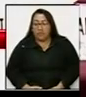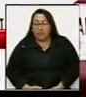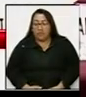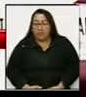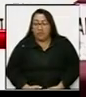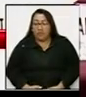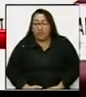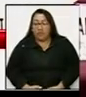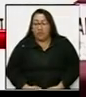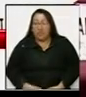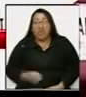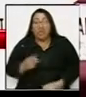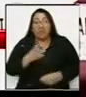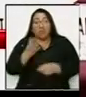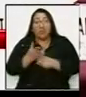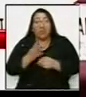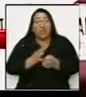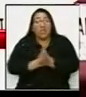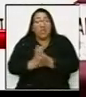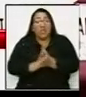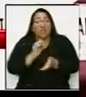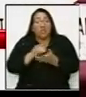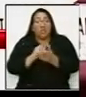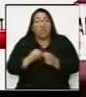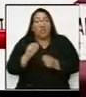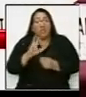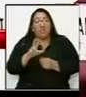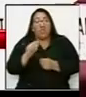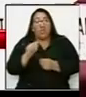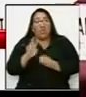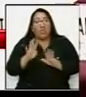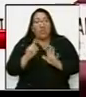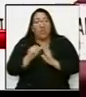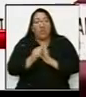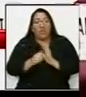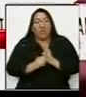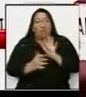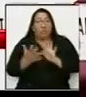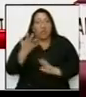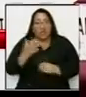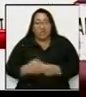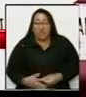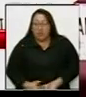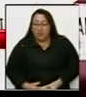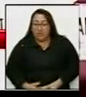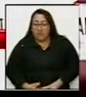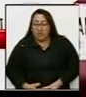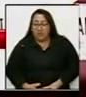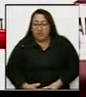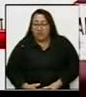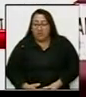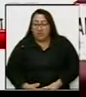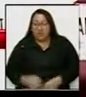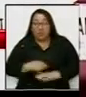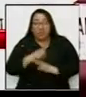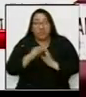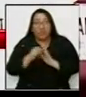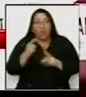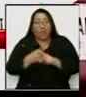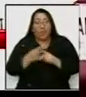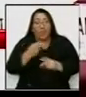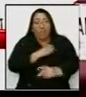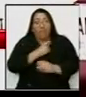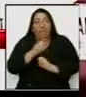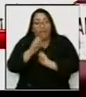de interés contemplados en los numerales 3 al 9 del artículo 15 del proyecto remitido por el Poder